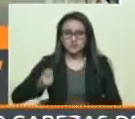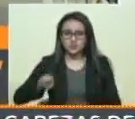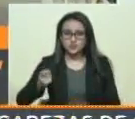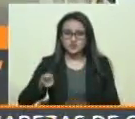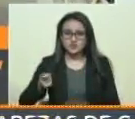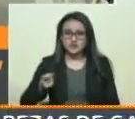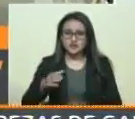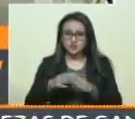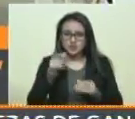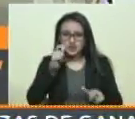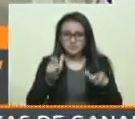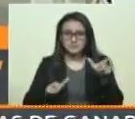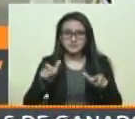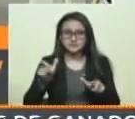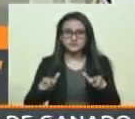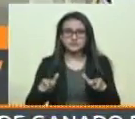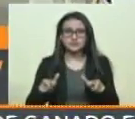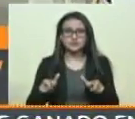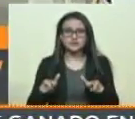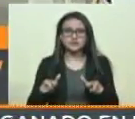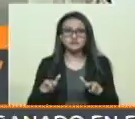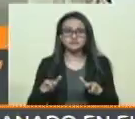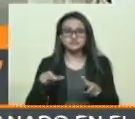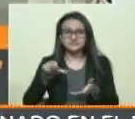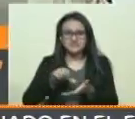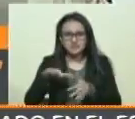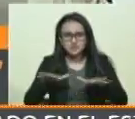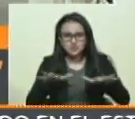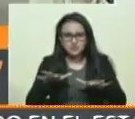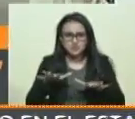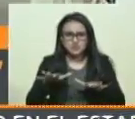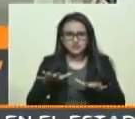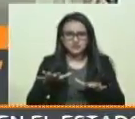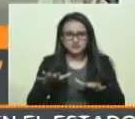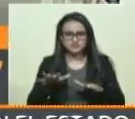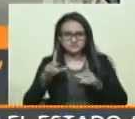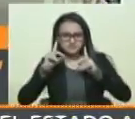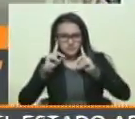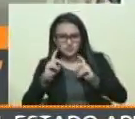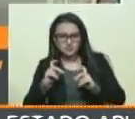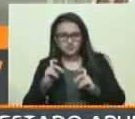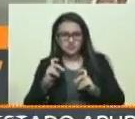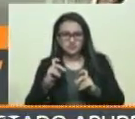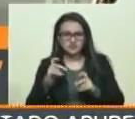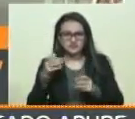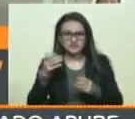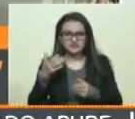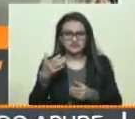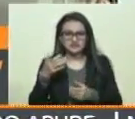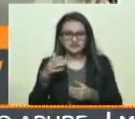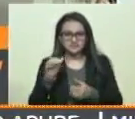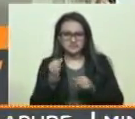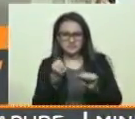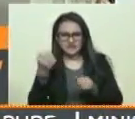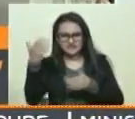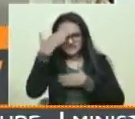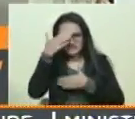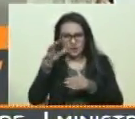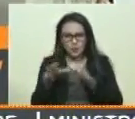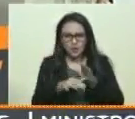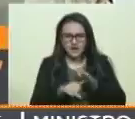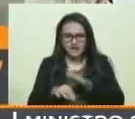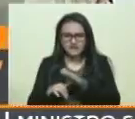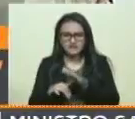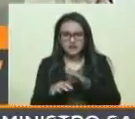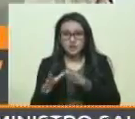nuestros funcionarios, un centro estratégico de inteligencia antisecuestro que permite también acoplar toda la información